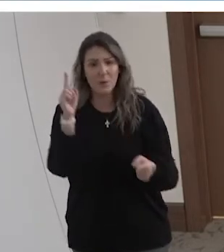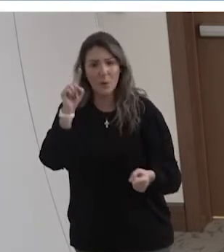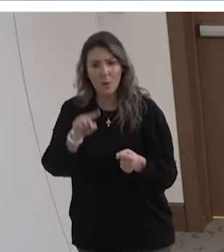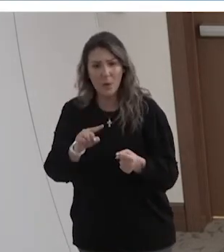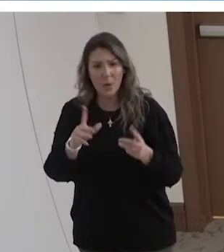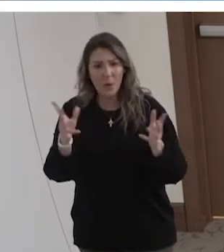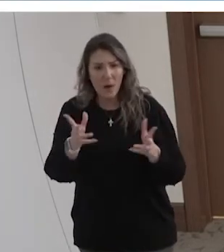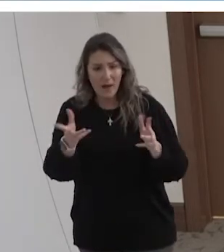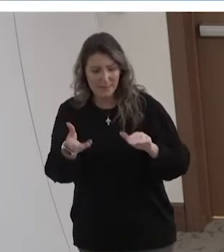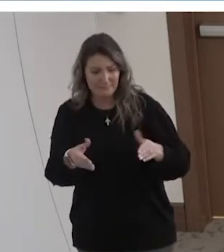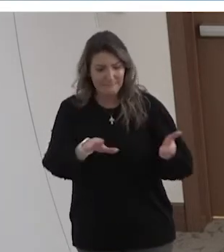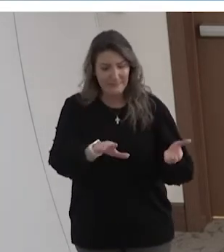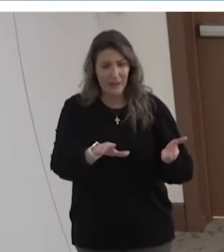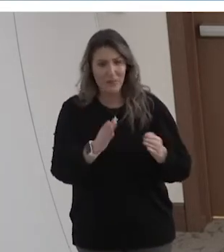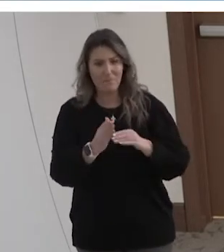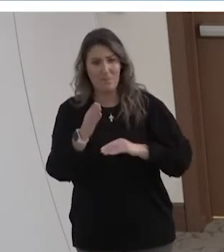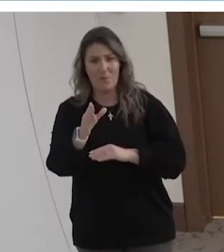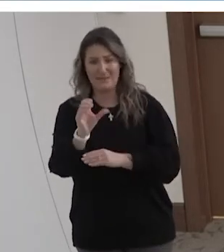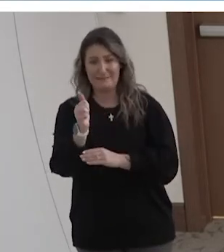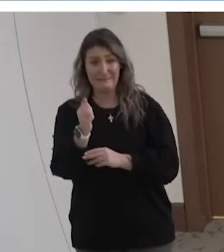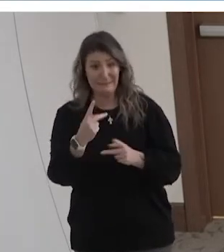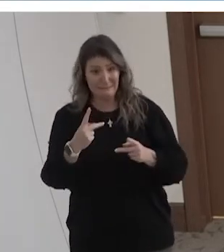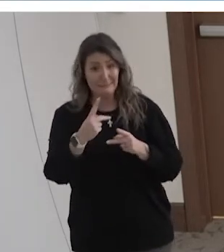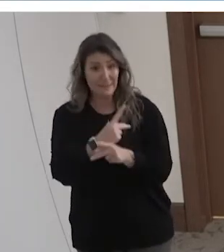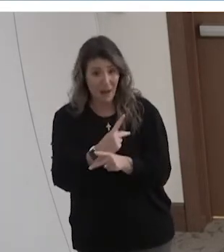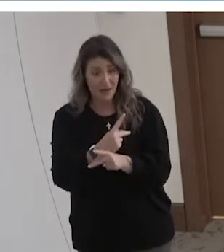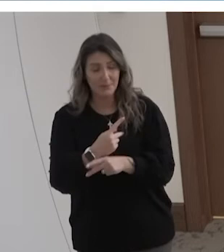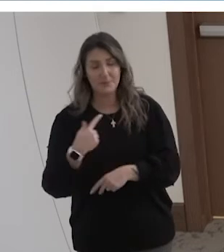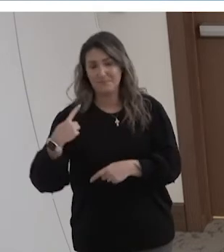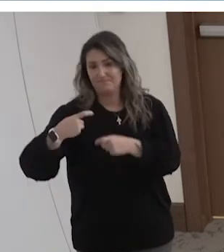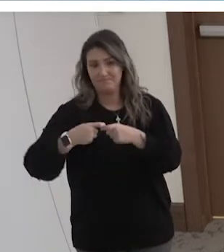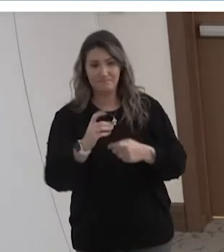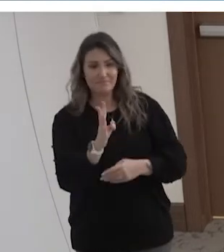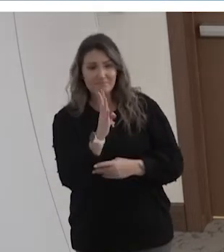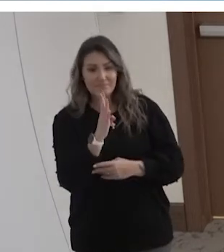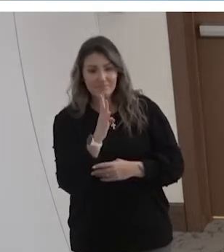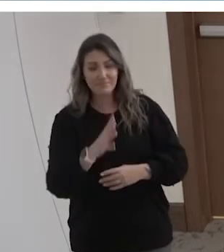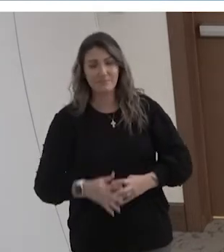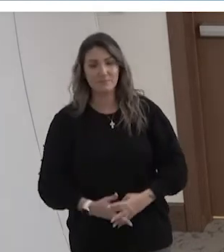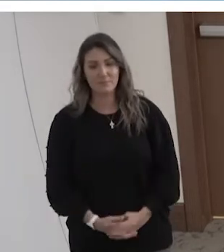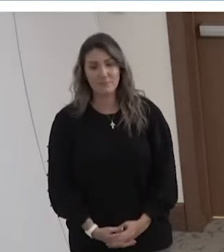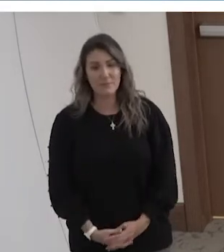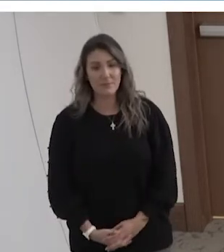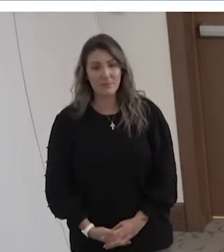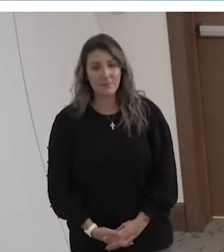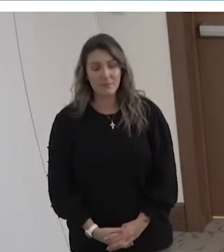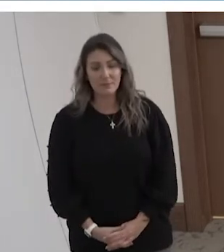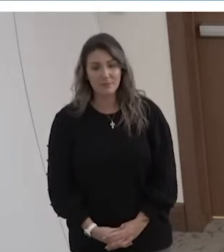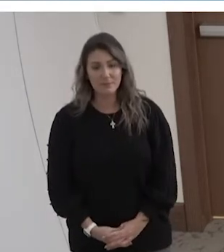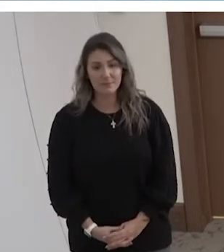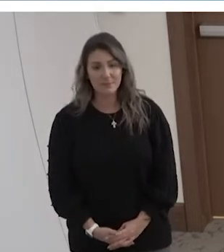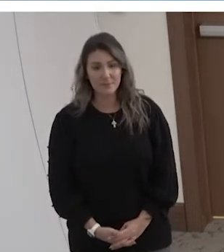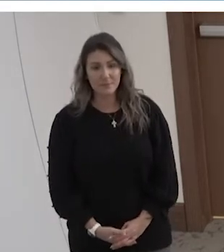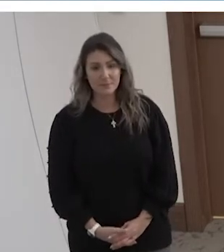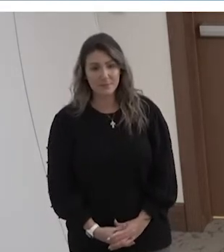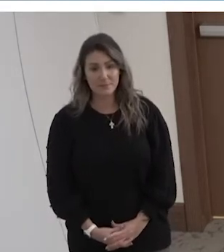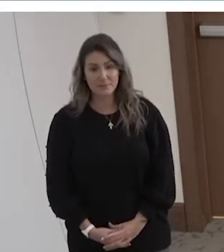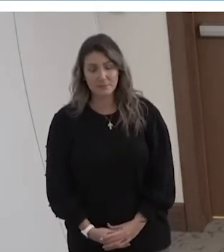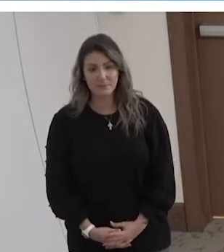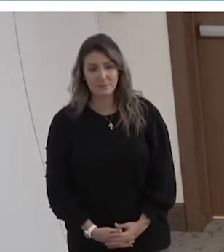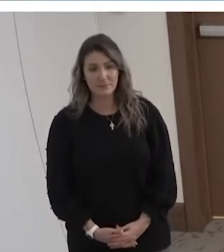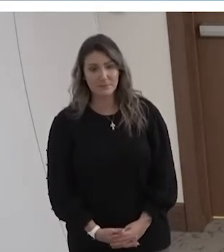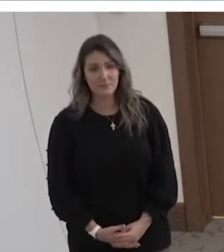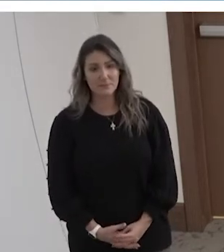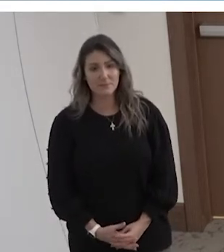of death by over 10 times as well. Y reduce el riesgo de que muera